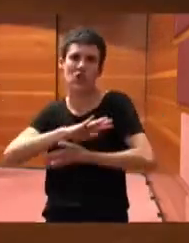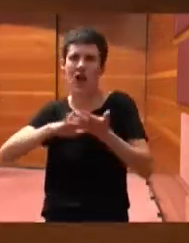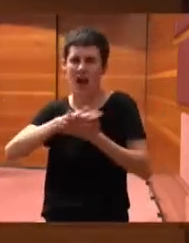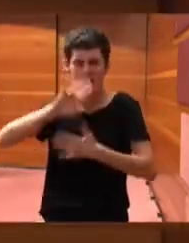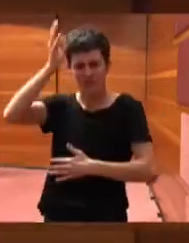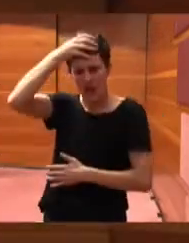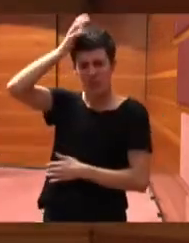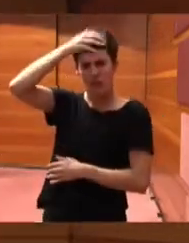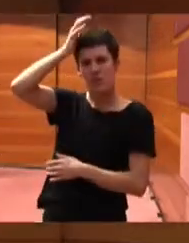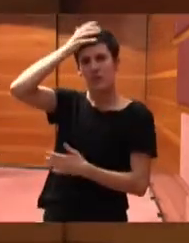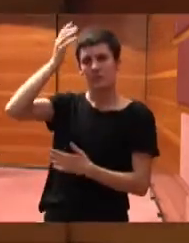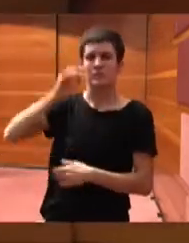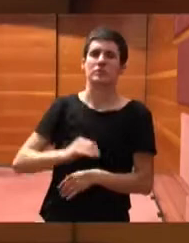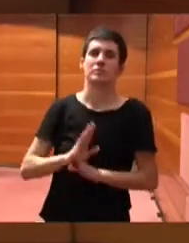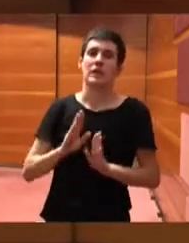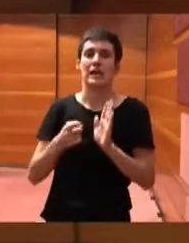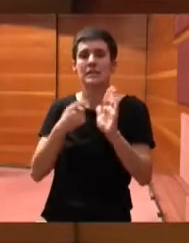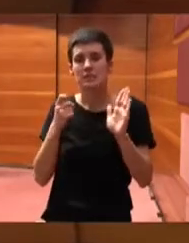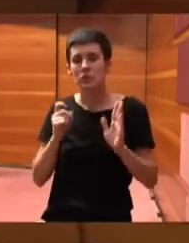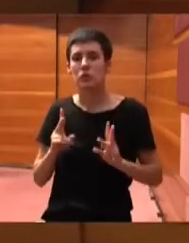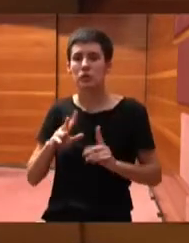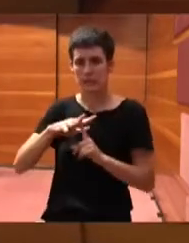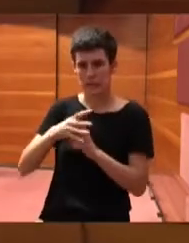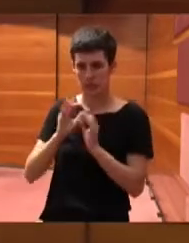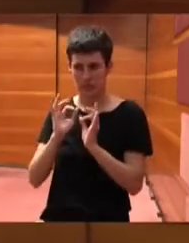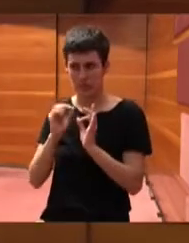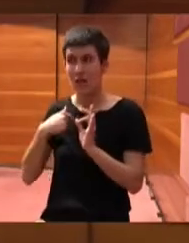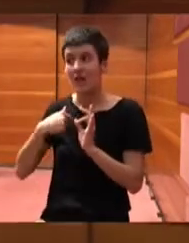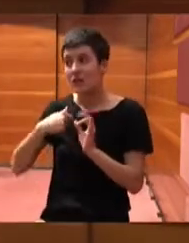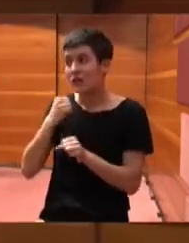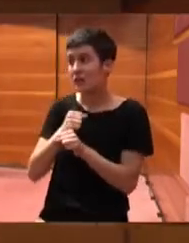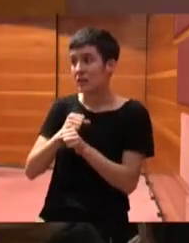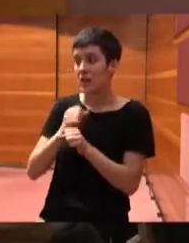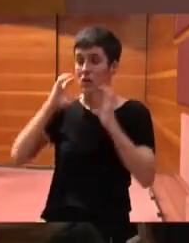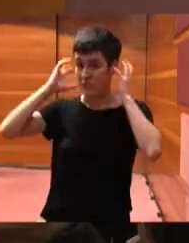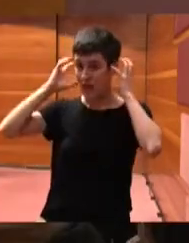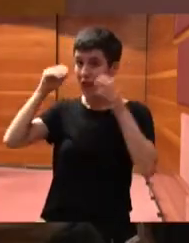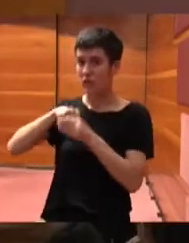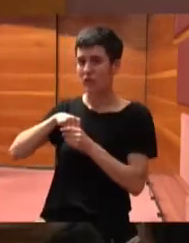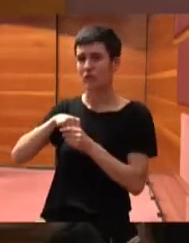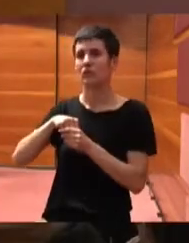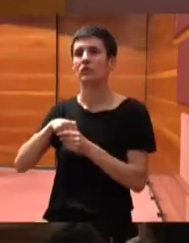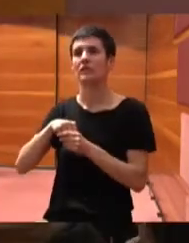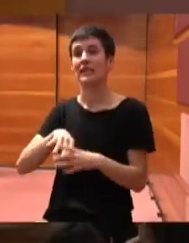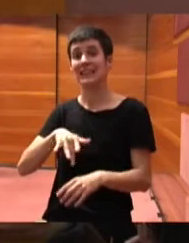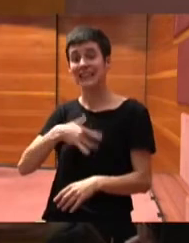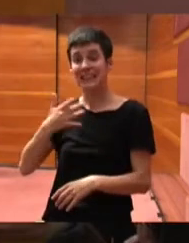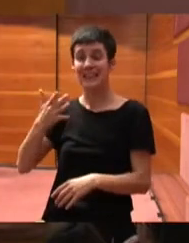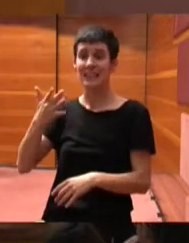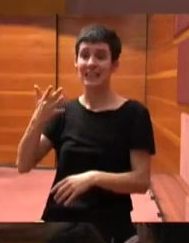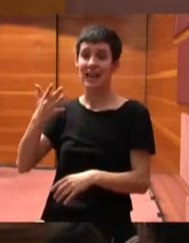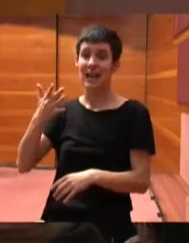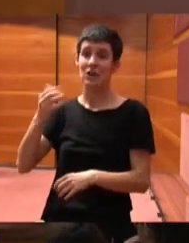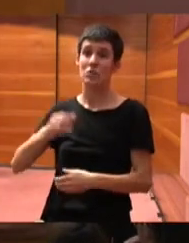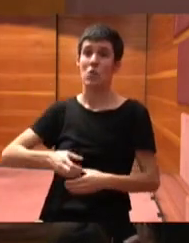Trump hasta ciertos momentos. Yo trabajé en la cadena SER y el día del atentado de las